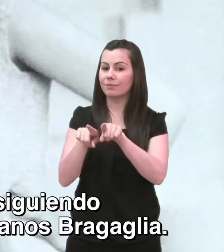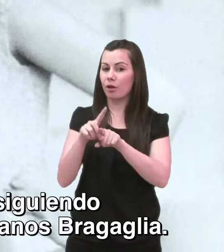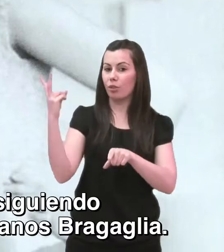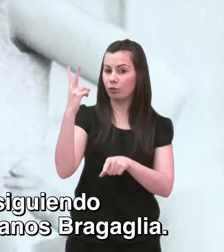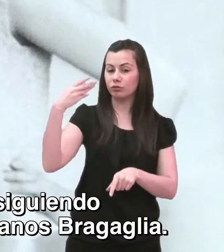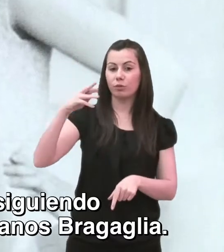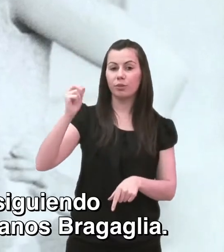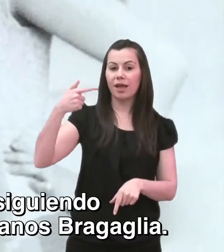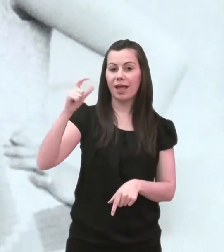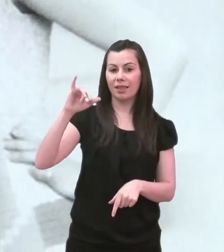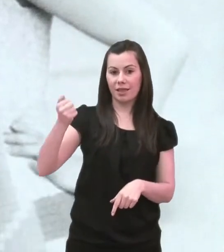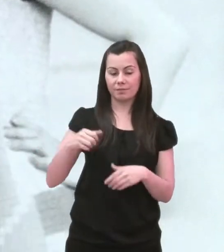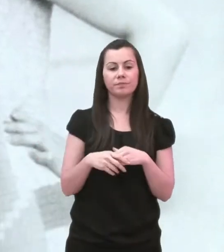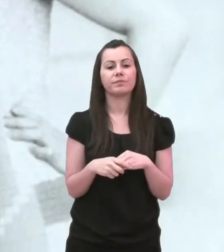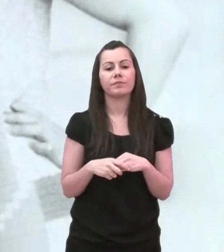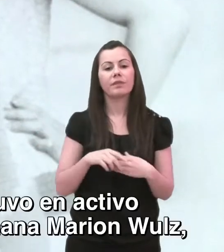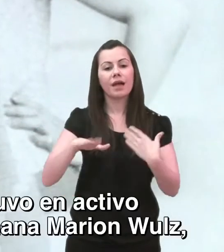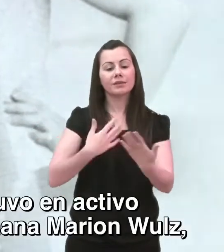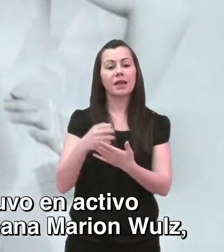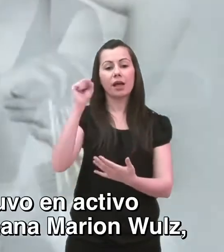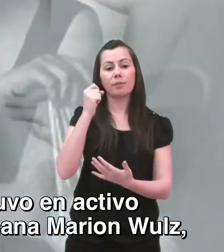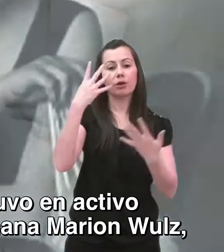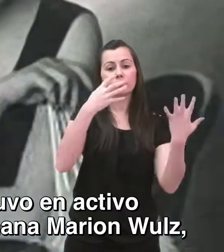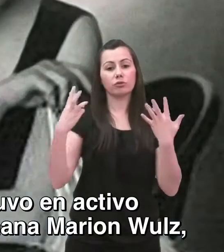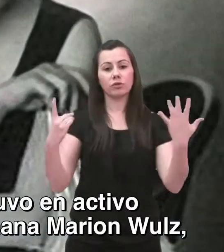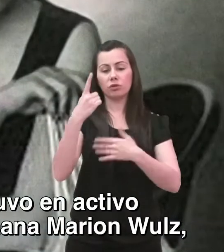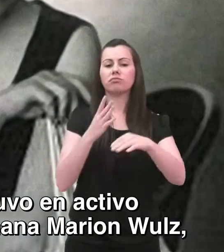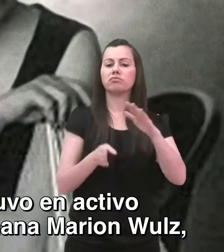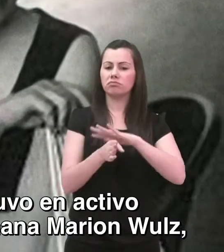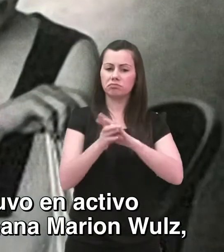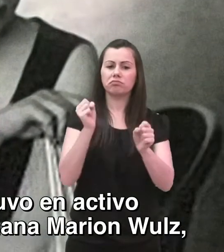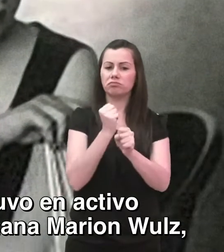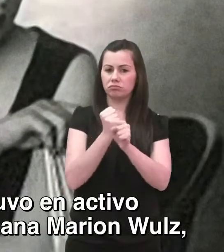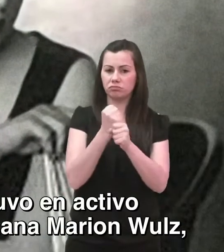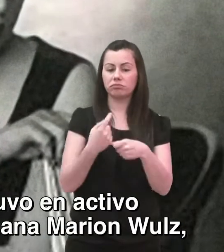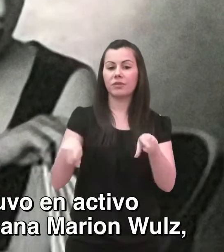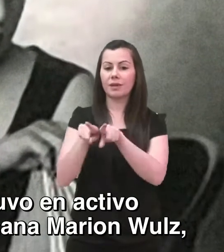de los hermanos Bragaglia. Hasta